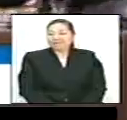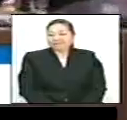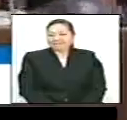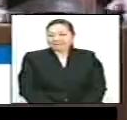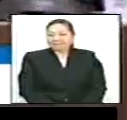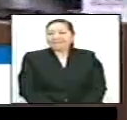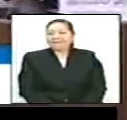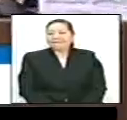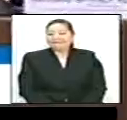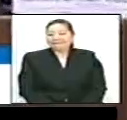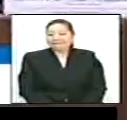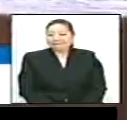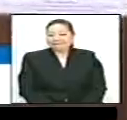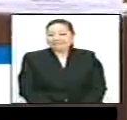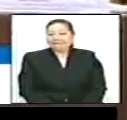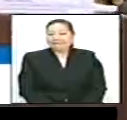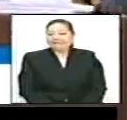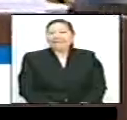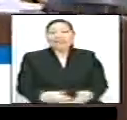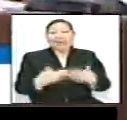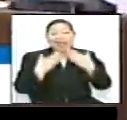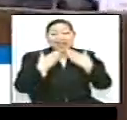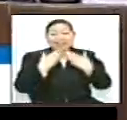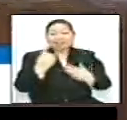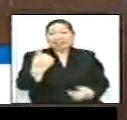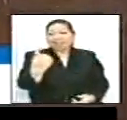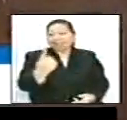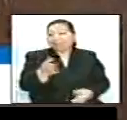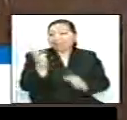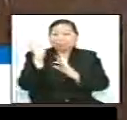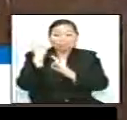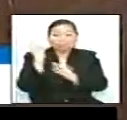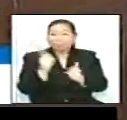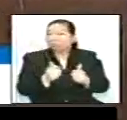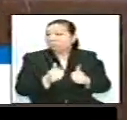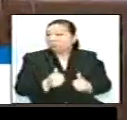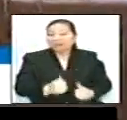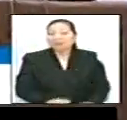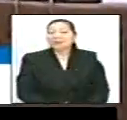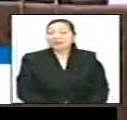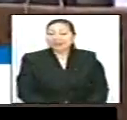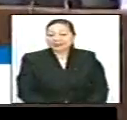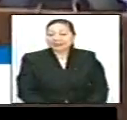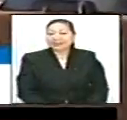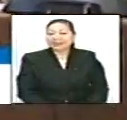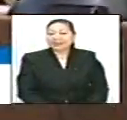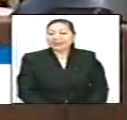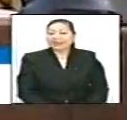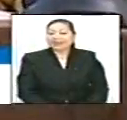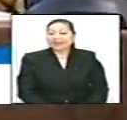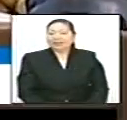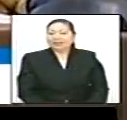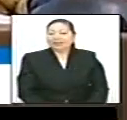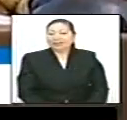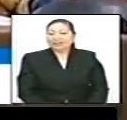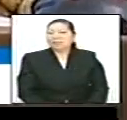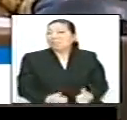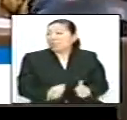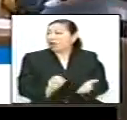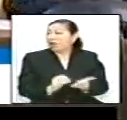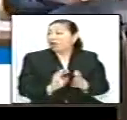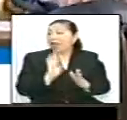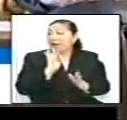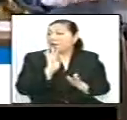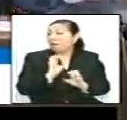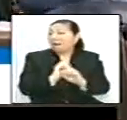Sí, ministro, le agradecemos su presentación. Realmente ha sido muy clara en